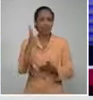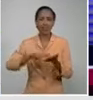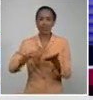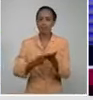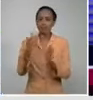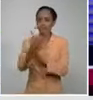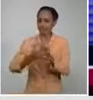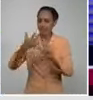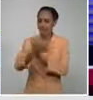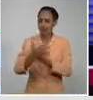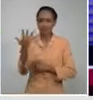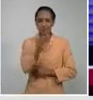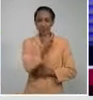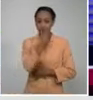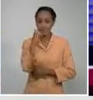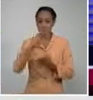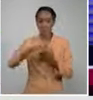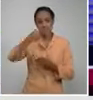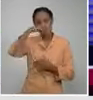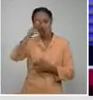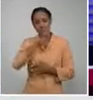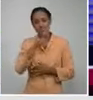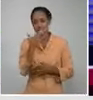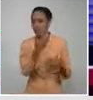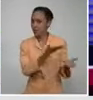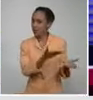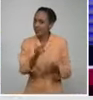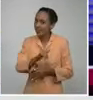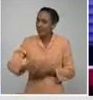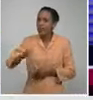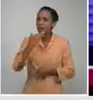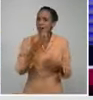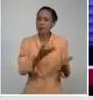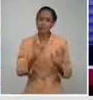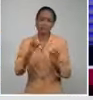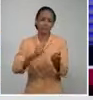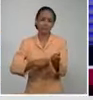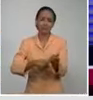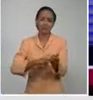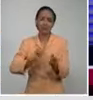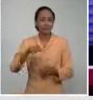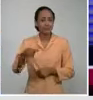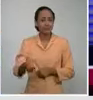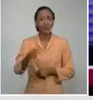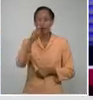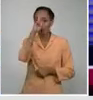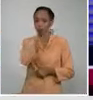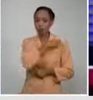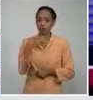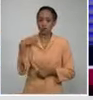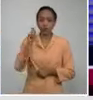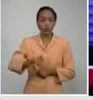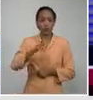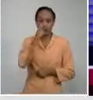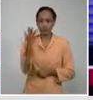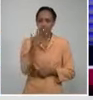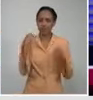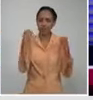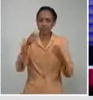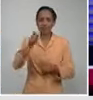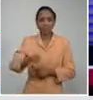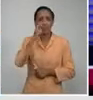de señas, Maciel Suárez, bienvenida, y damos la bienvenida, como cada mañana, al doctor Francisco Durán García, director nacional